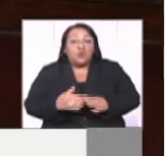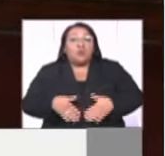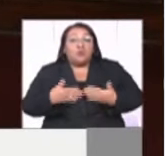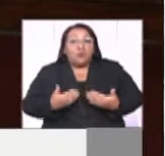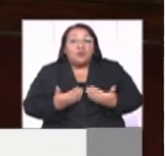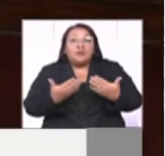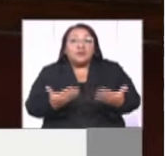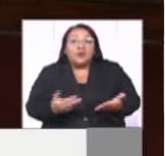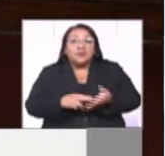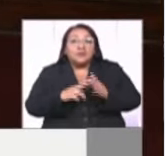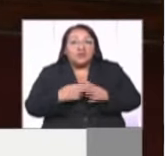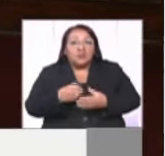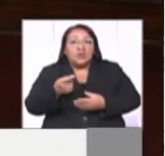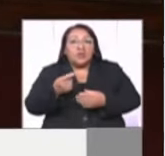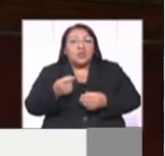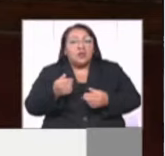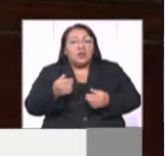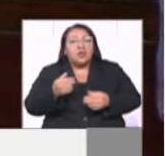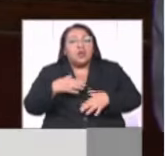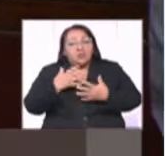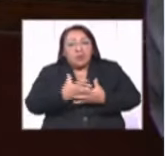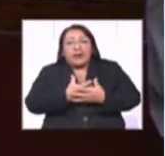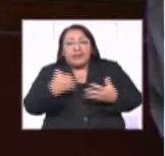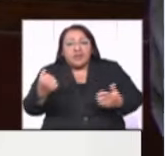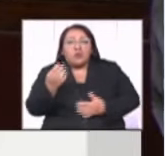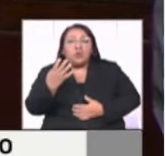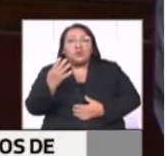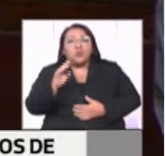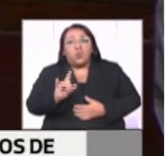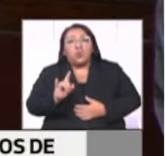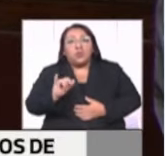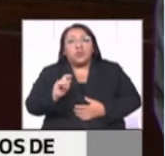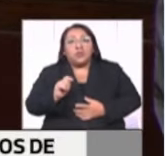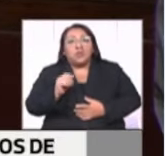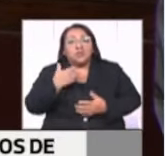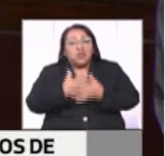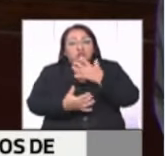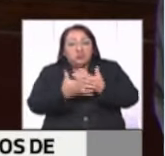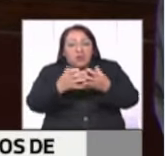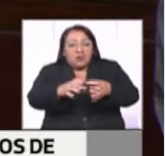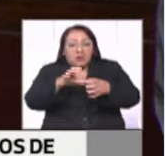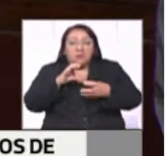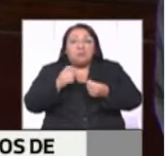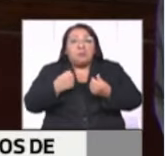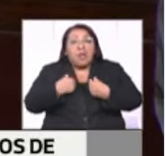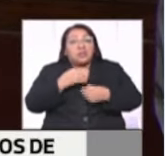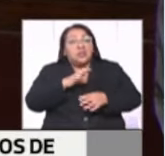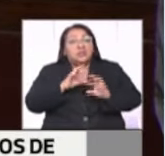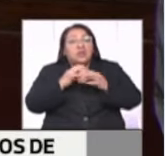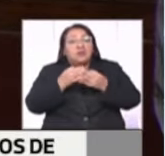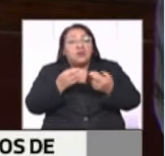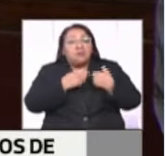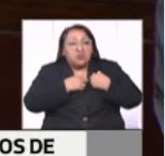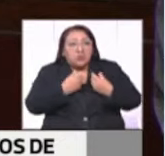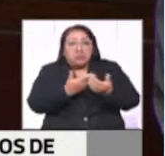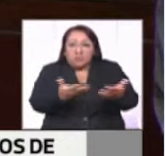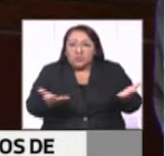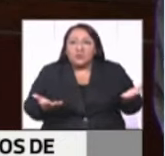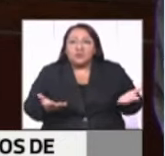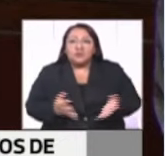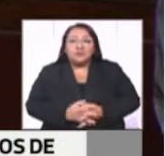República le dé esa oportunidad y esa posibilidad de tener en sus manos, y que tengan